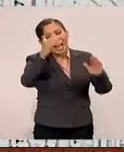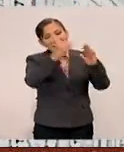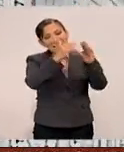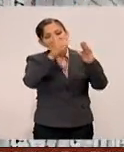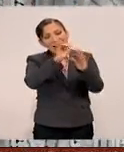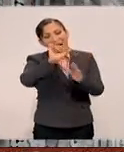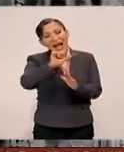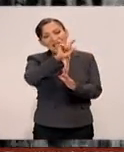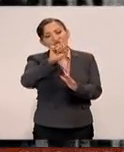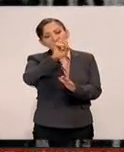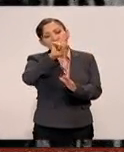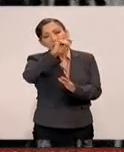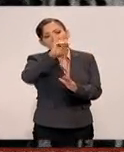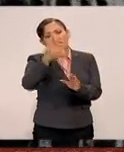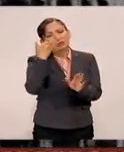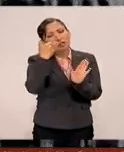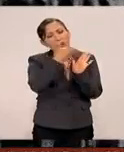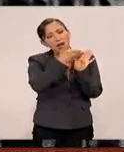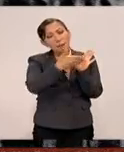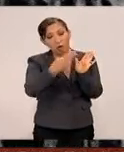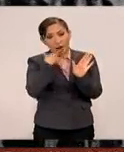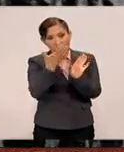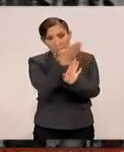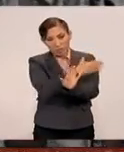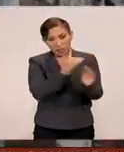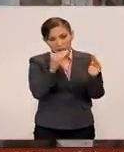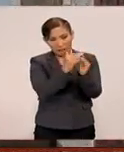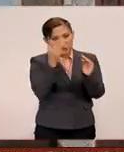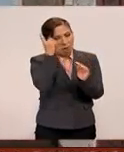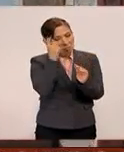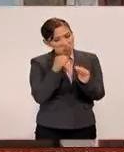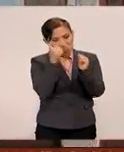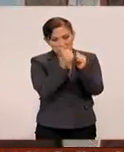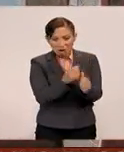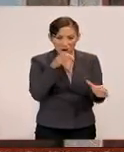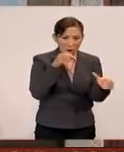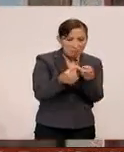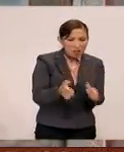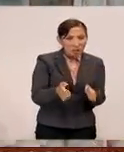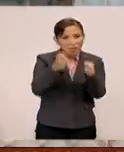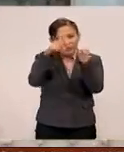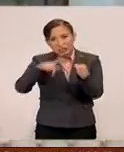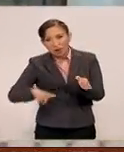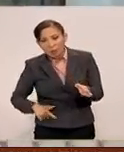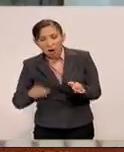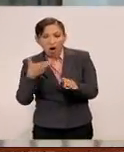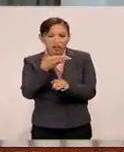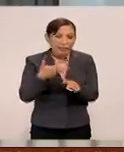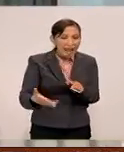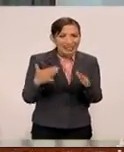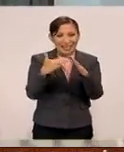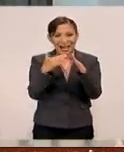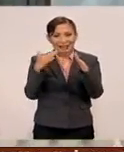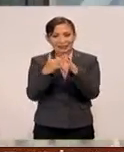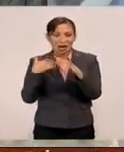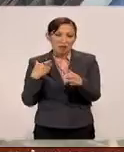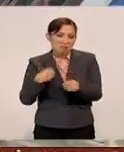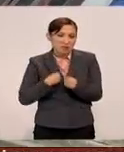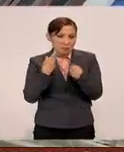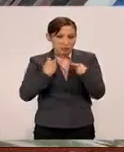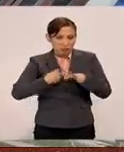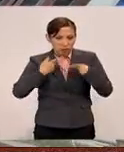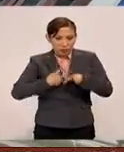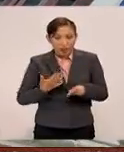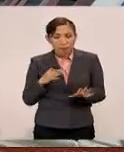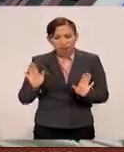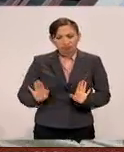los Azulejos, con el paso de los años funcionó como casa habitación, comercio, edificio de gobierno, hotel y casa de huéspedes.